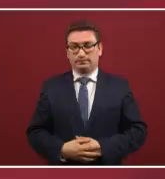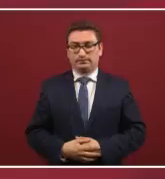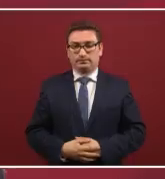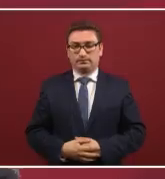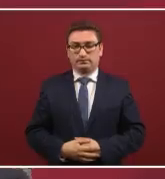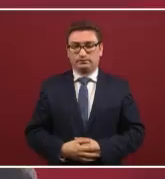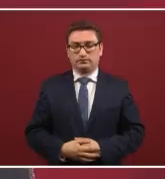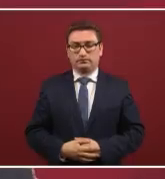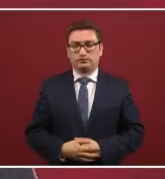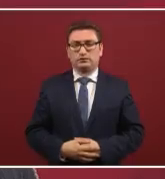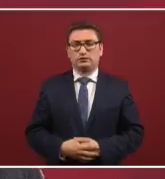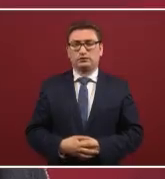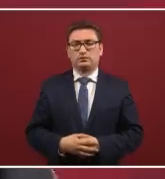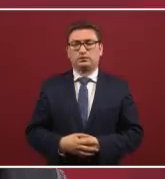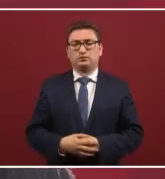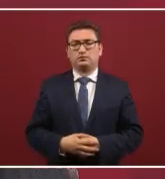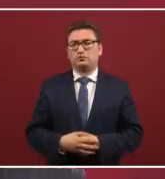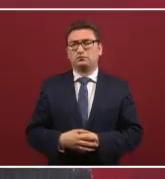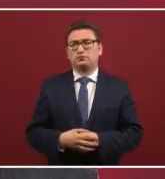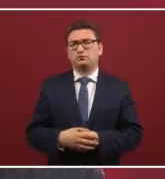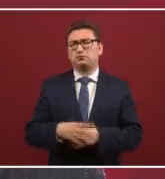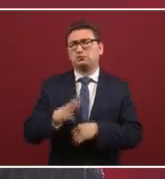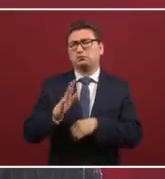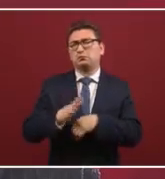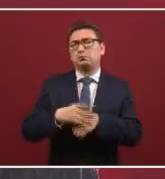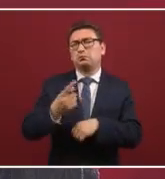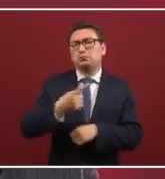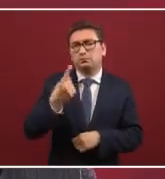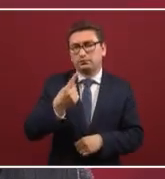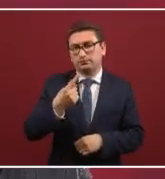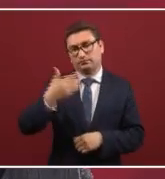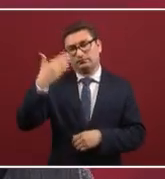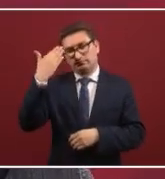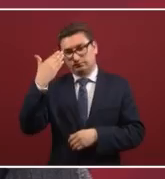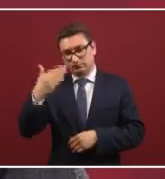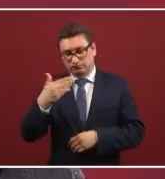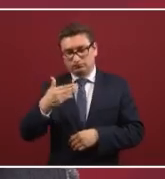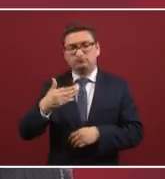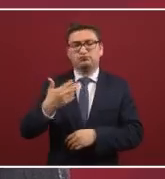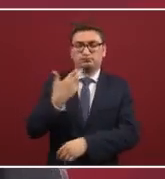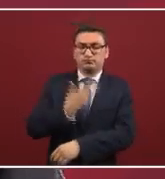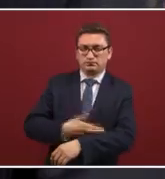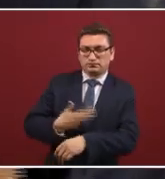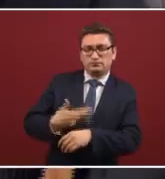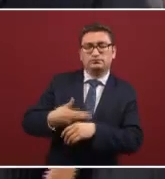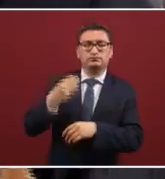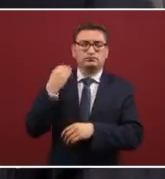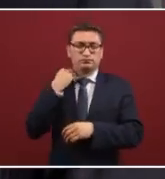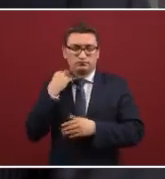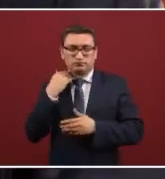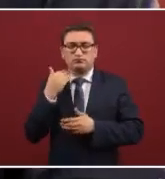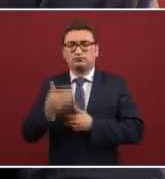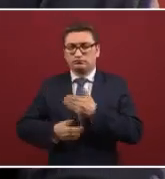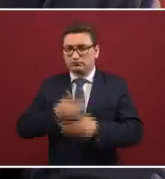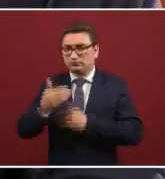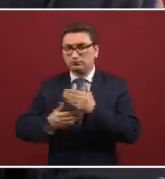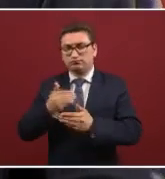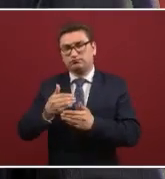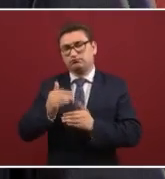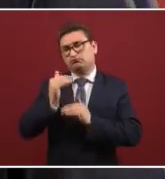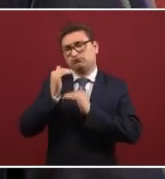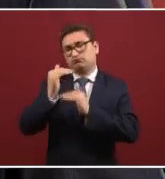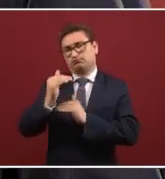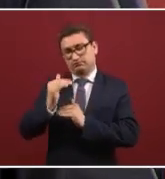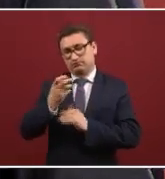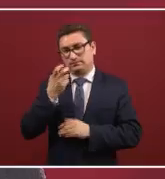sería por cuestiones de limitaciones legales, por el debido proceso. Pero en el